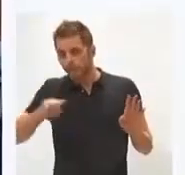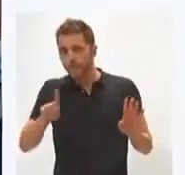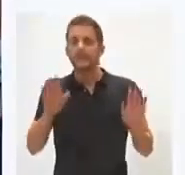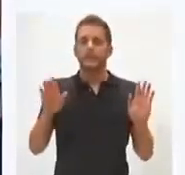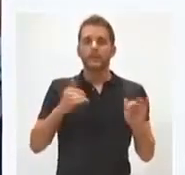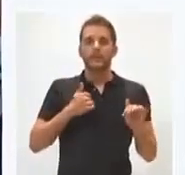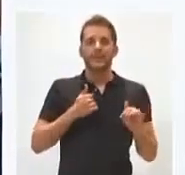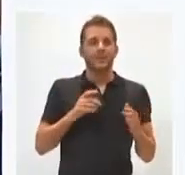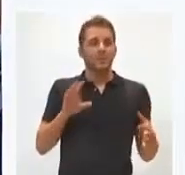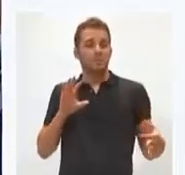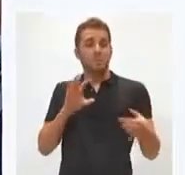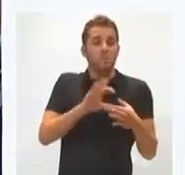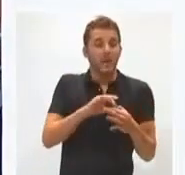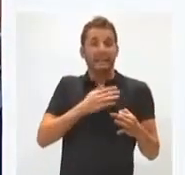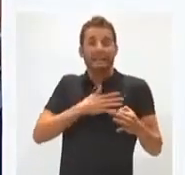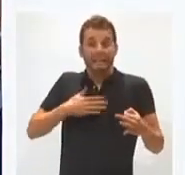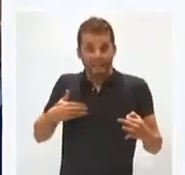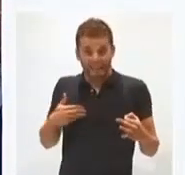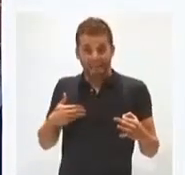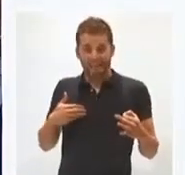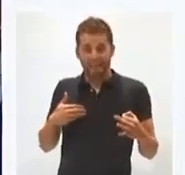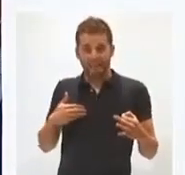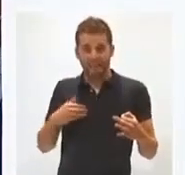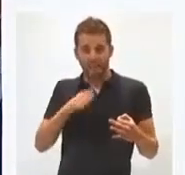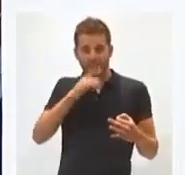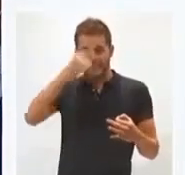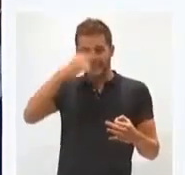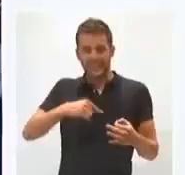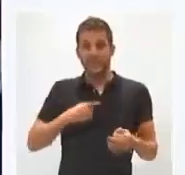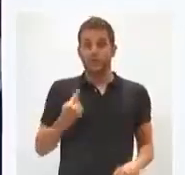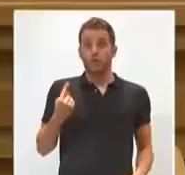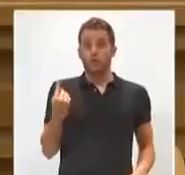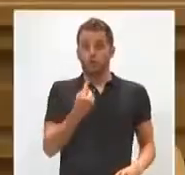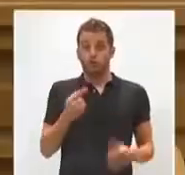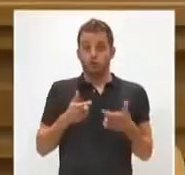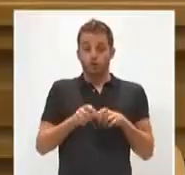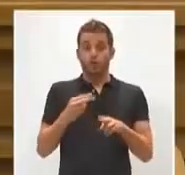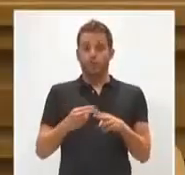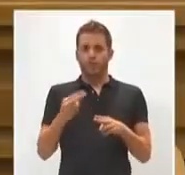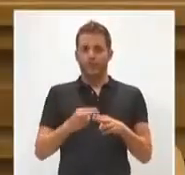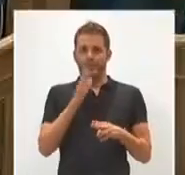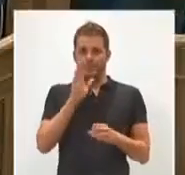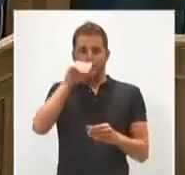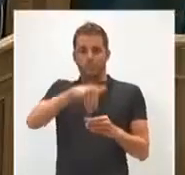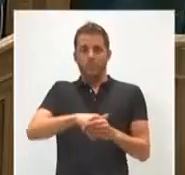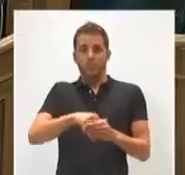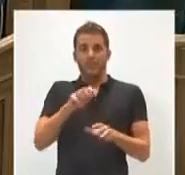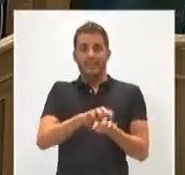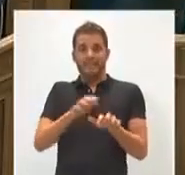ponerse en manos de otro casi pedir el voto para el otro porque sabe que a él por sí mismo no le votan eso no tiene sentido